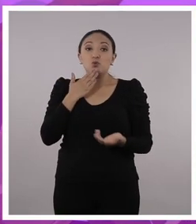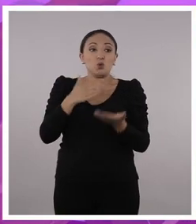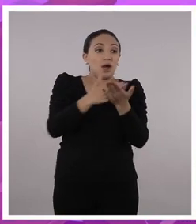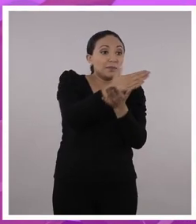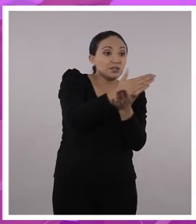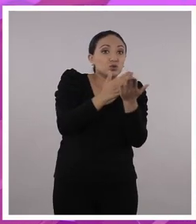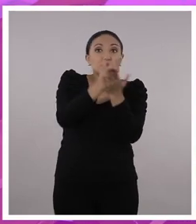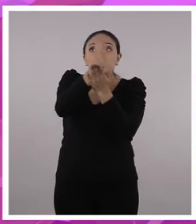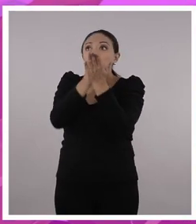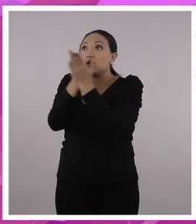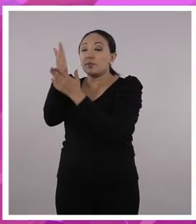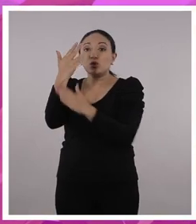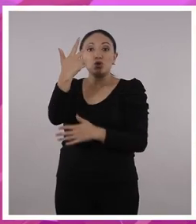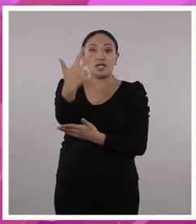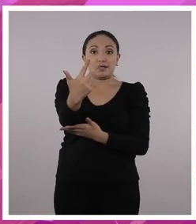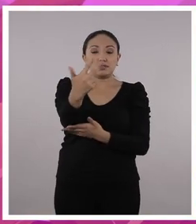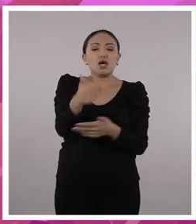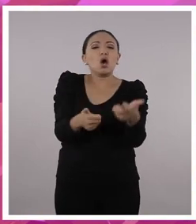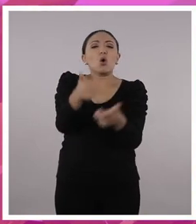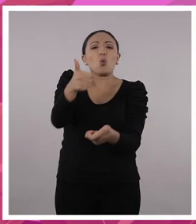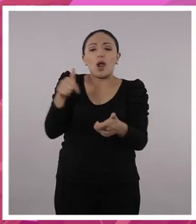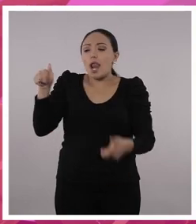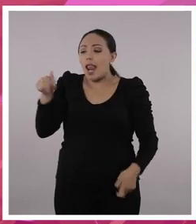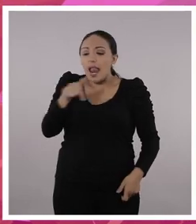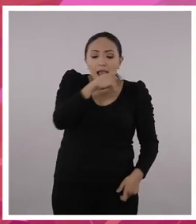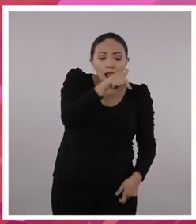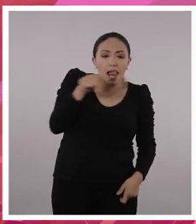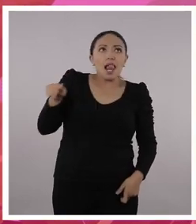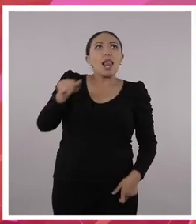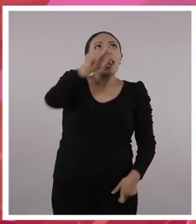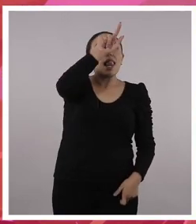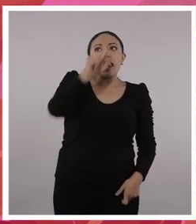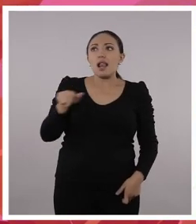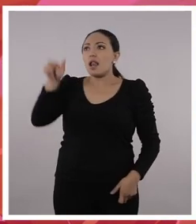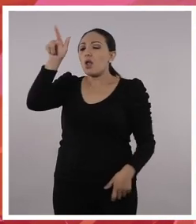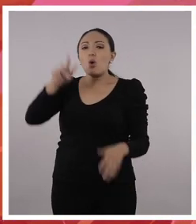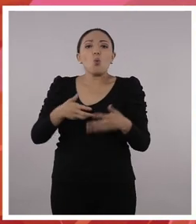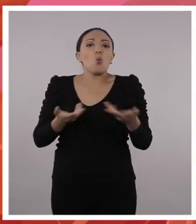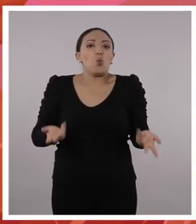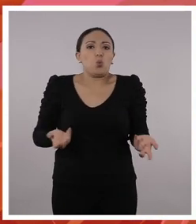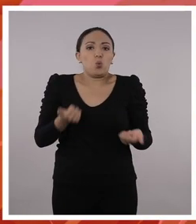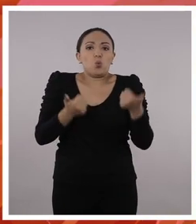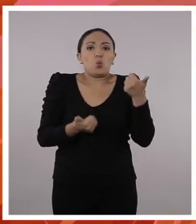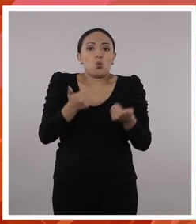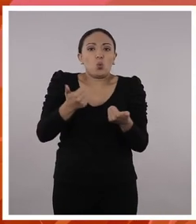diferentes. ¿Pueden ayudarme a ver cuál de los caminos lo lleva hasta su árbol?